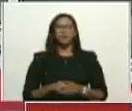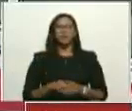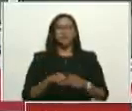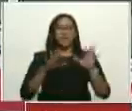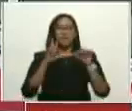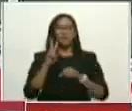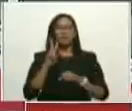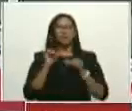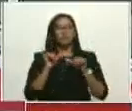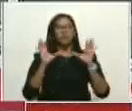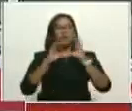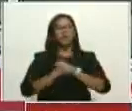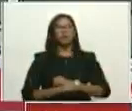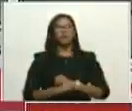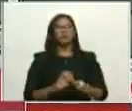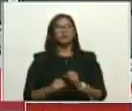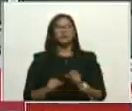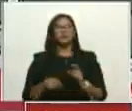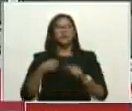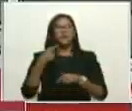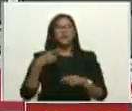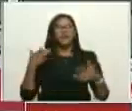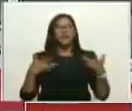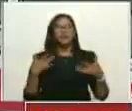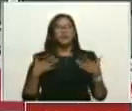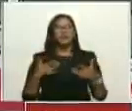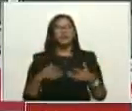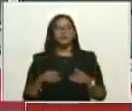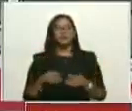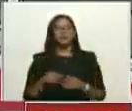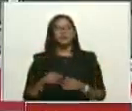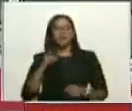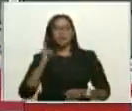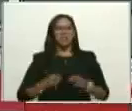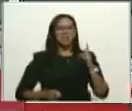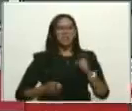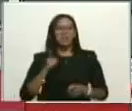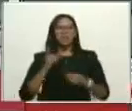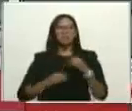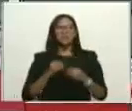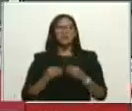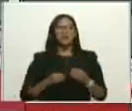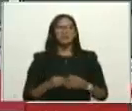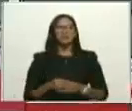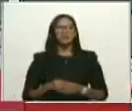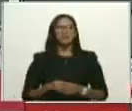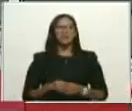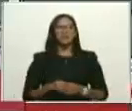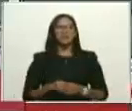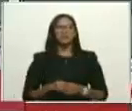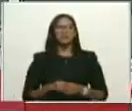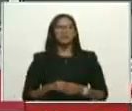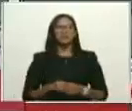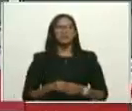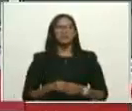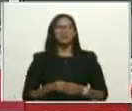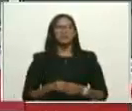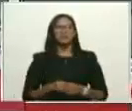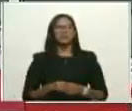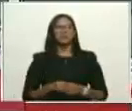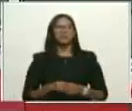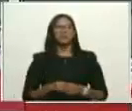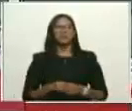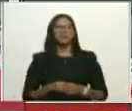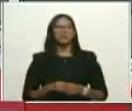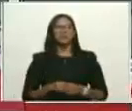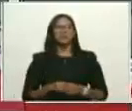El mismo 12 en la sí, noche, señor, sí. Después del acto, del desfile que hicimos allá. Que el yo hombre es... estaba elegante, ¿vale? Claro, ese programa fue así. Ah. No,